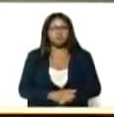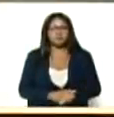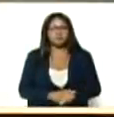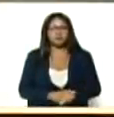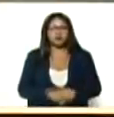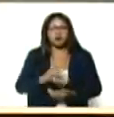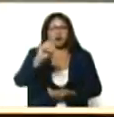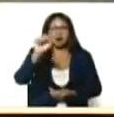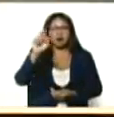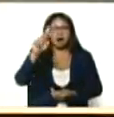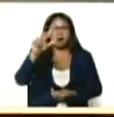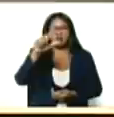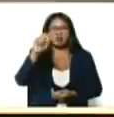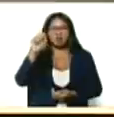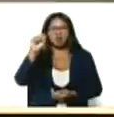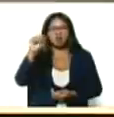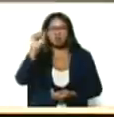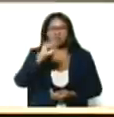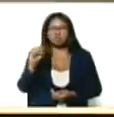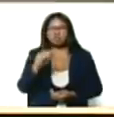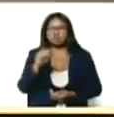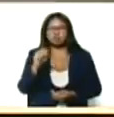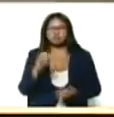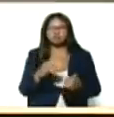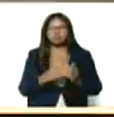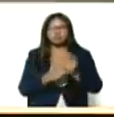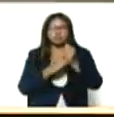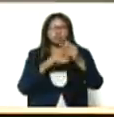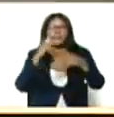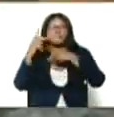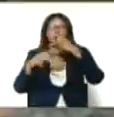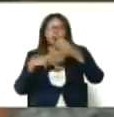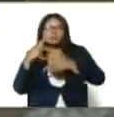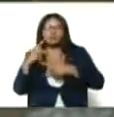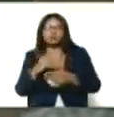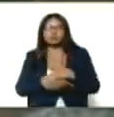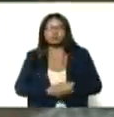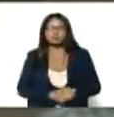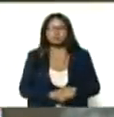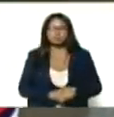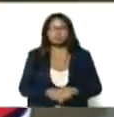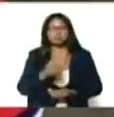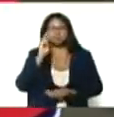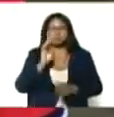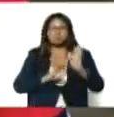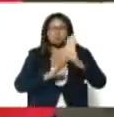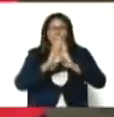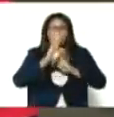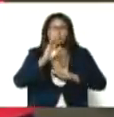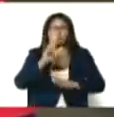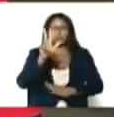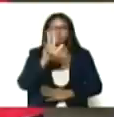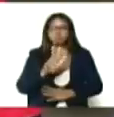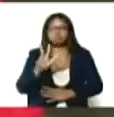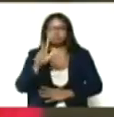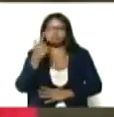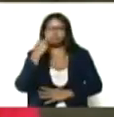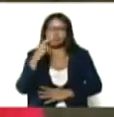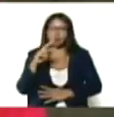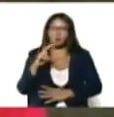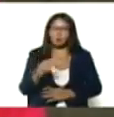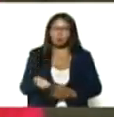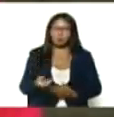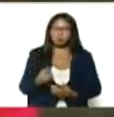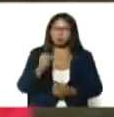Carlos Quintero, director político. Carlito, ¿dónde está Carlos? Miran cómo van creciendo estos tres muchachos.